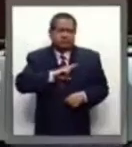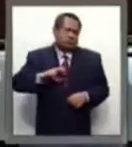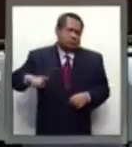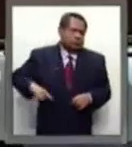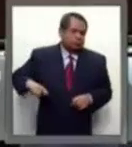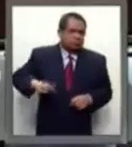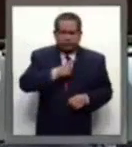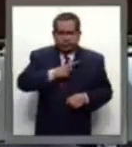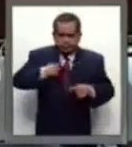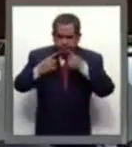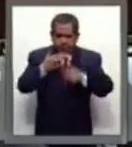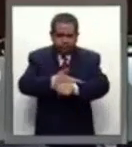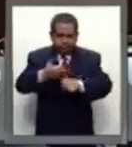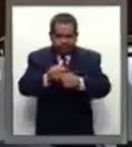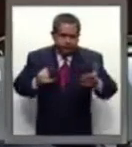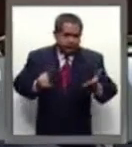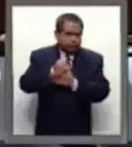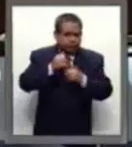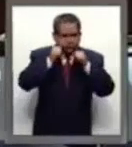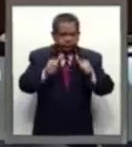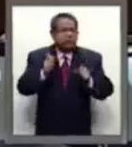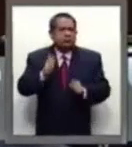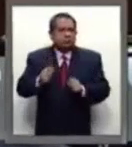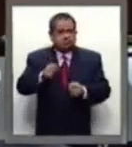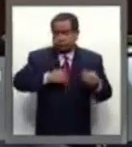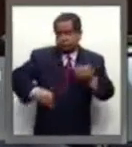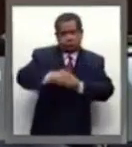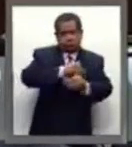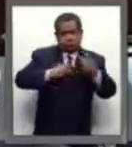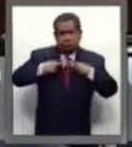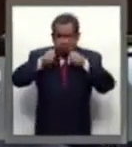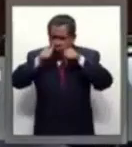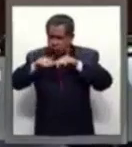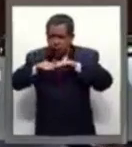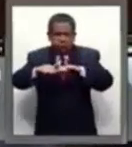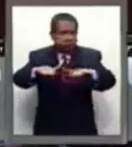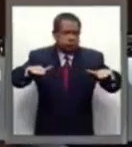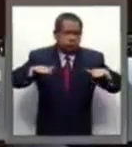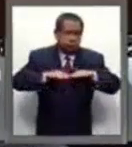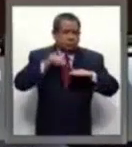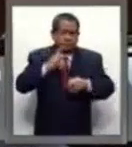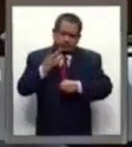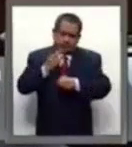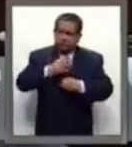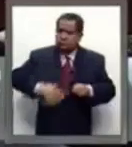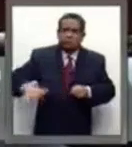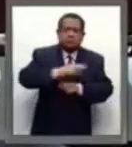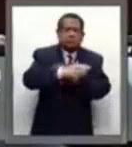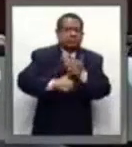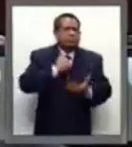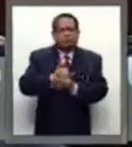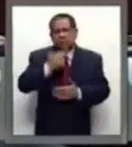deben realizar acciones y tomar decisiones tomando en cuenta a todas las personas de la sociedad con la finalidad de construir una sociedad más